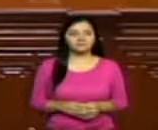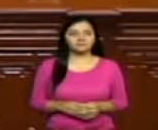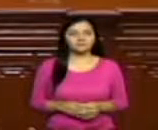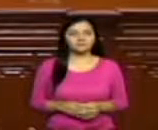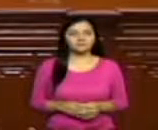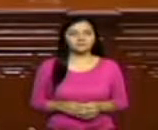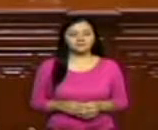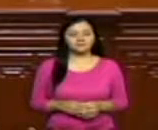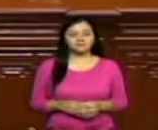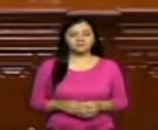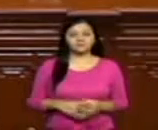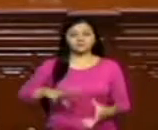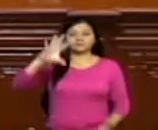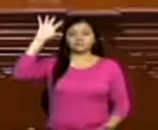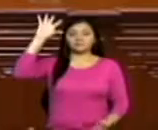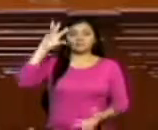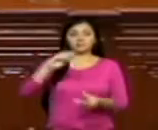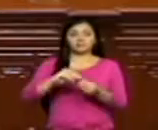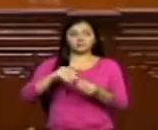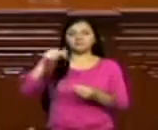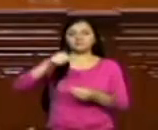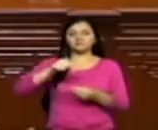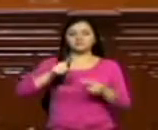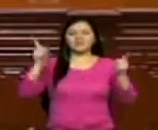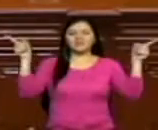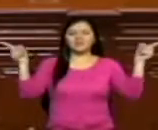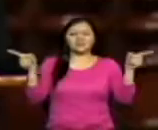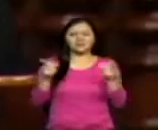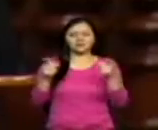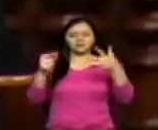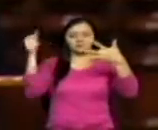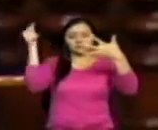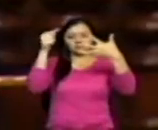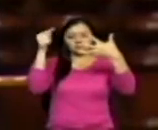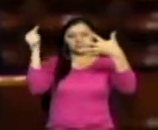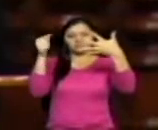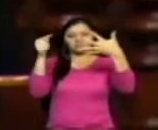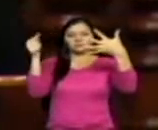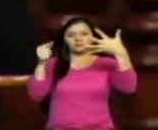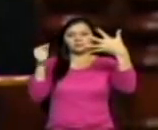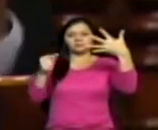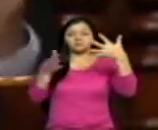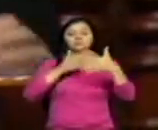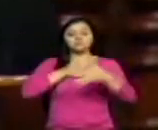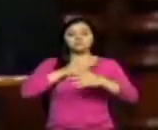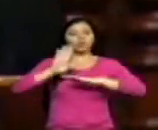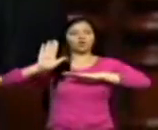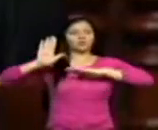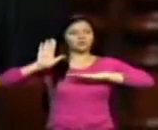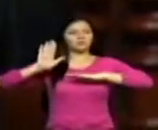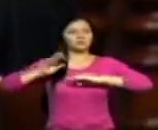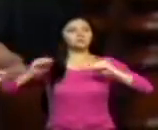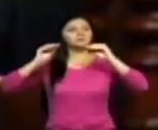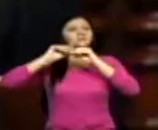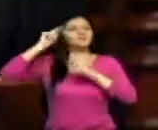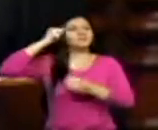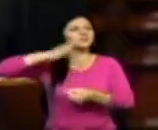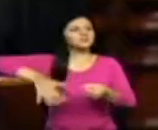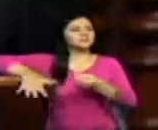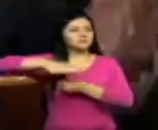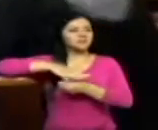Estos son, pues, en resumen, mis compromisos de Estado.